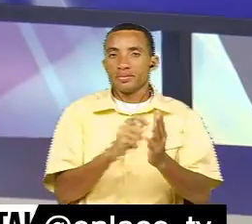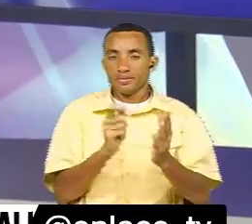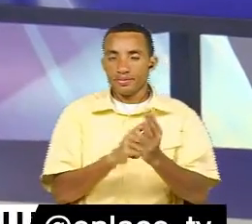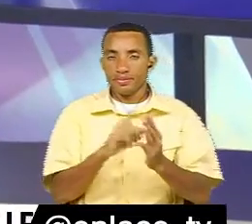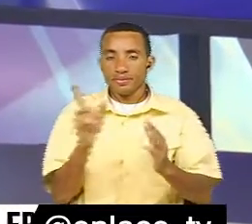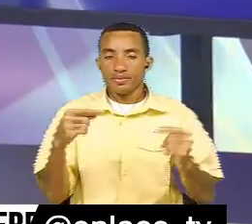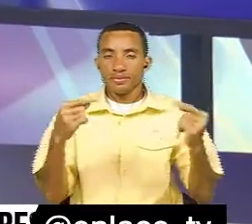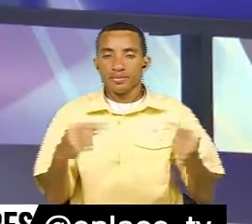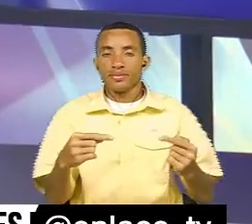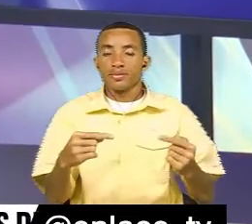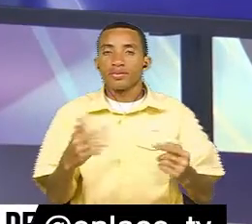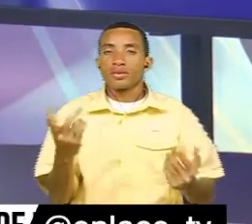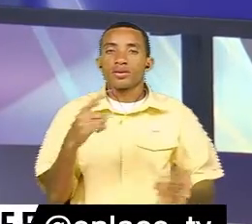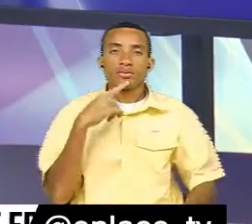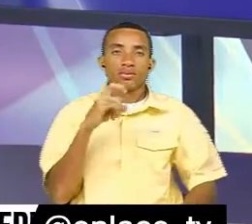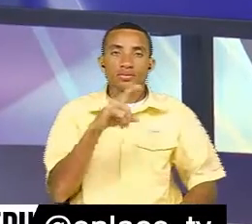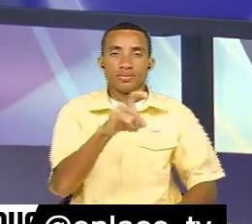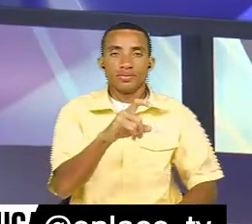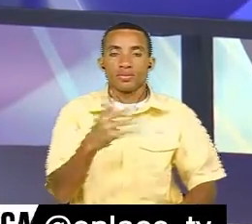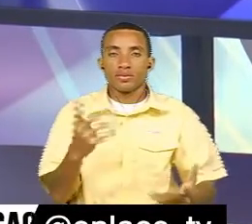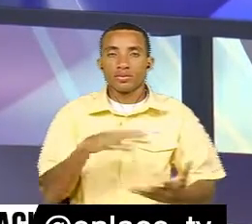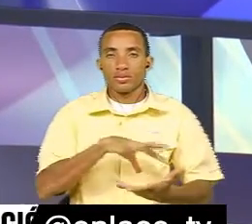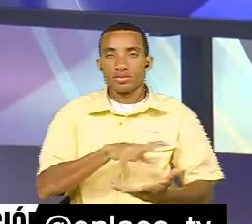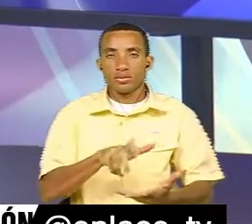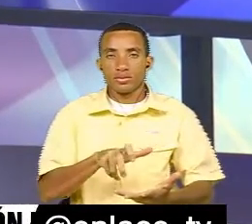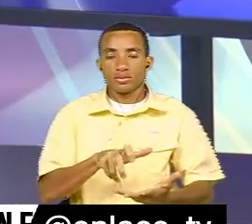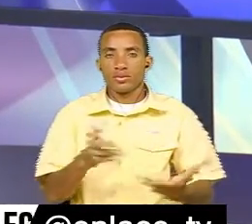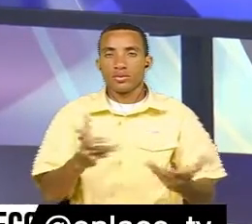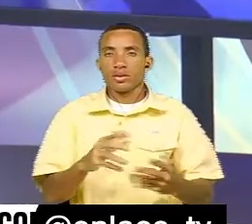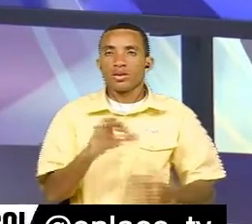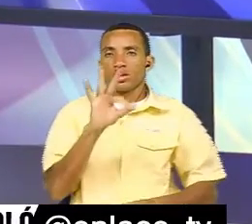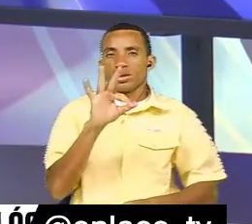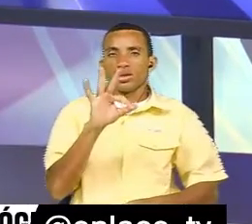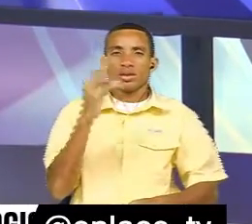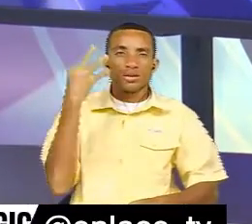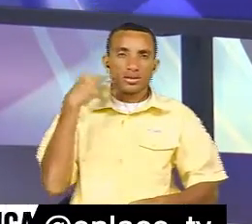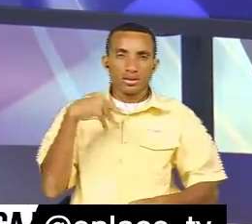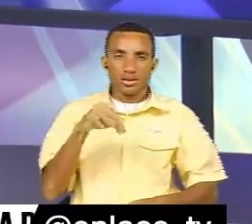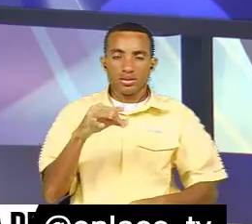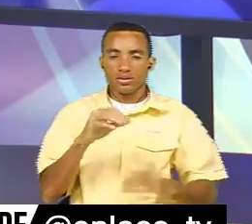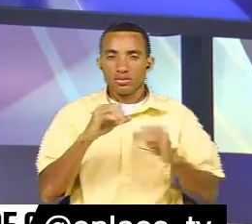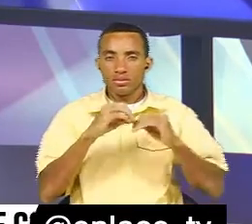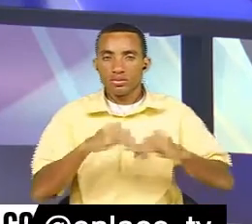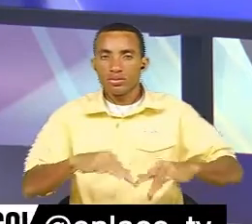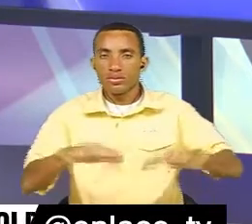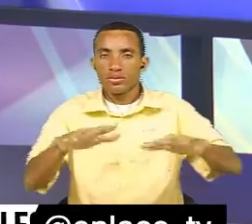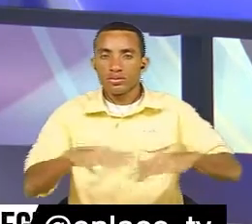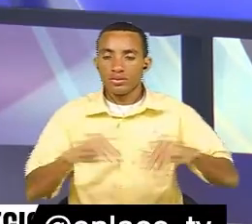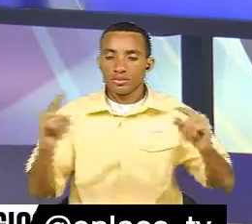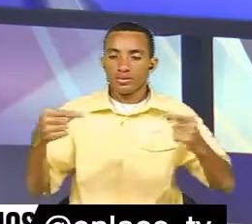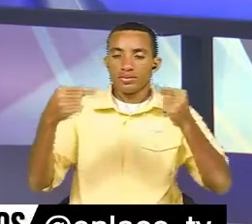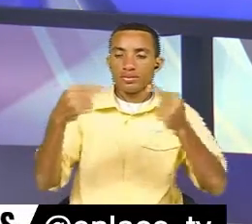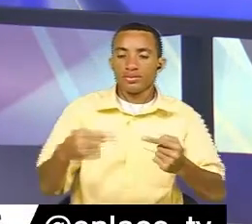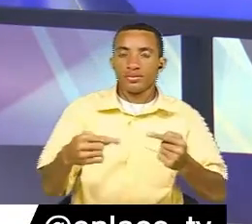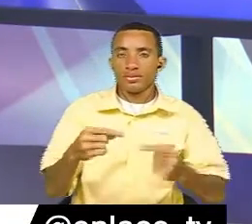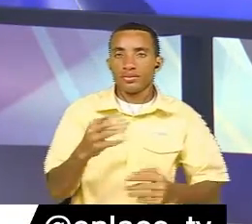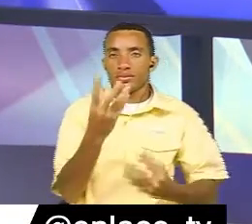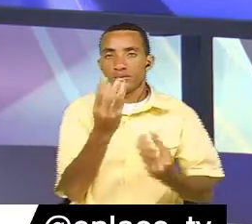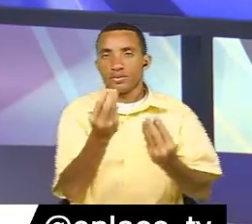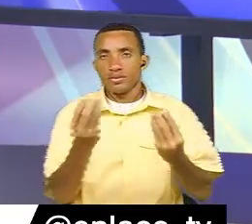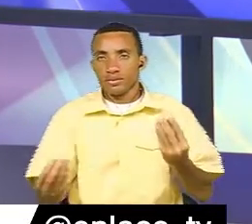Santanderiana de este deporte, ubicada en la Ciénaga San Silvestre. Durante 3 días consecutivos se realizarán las competencias en 3 categorías. Enlace